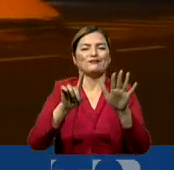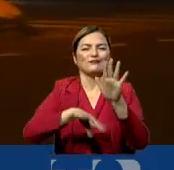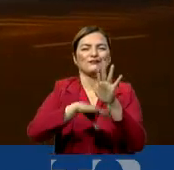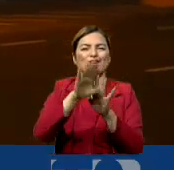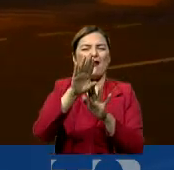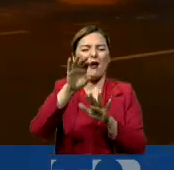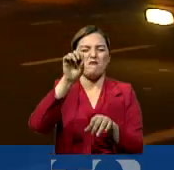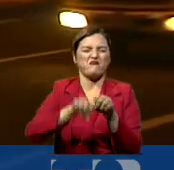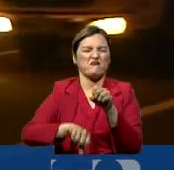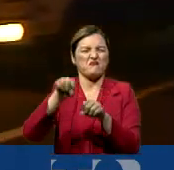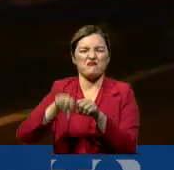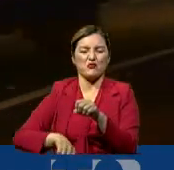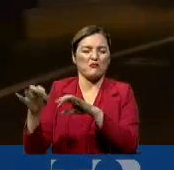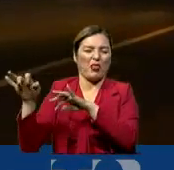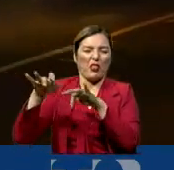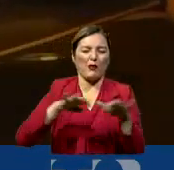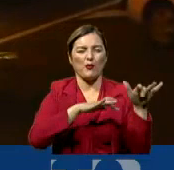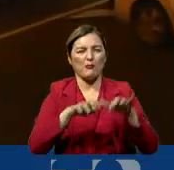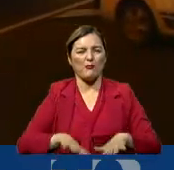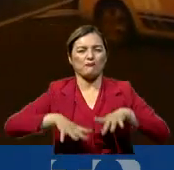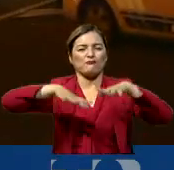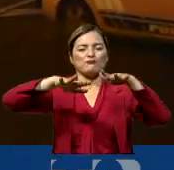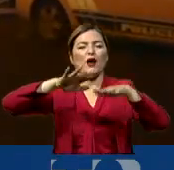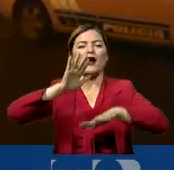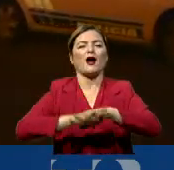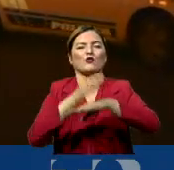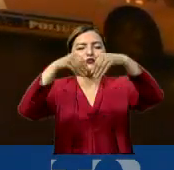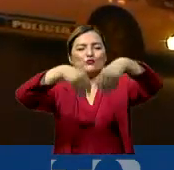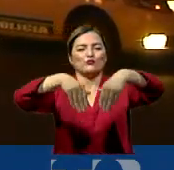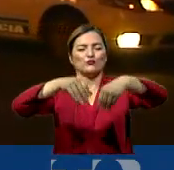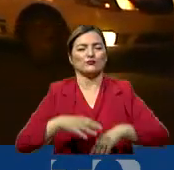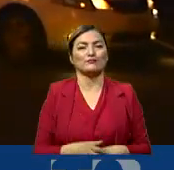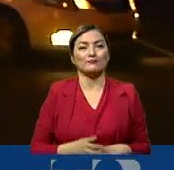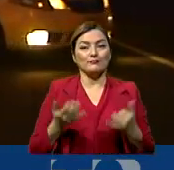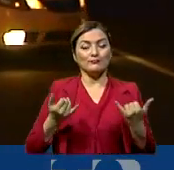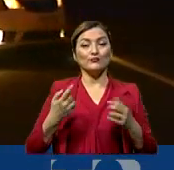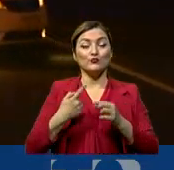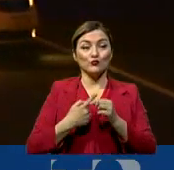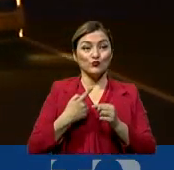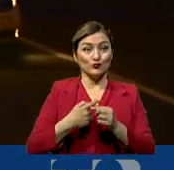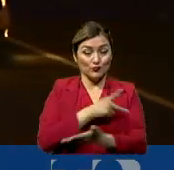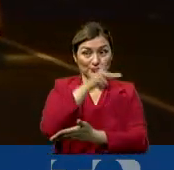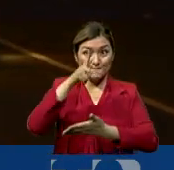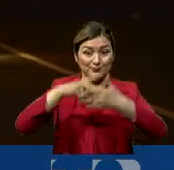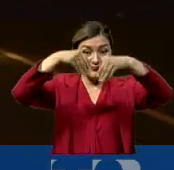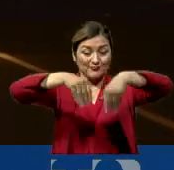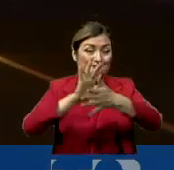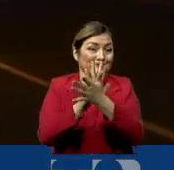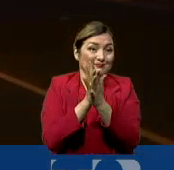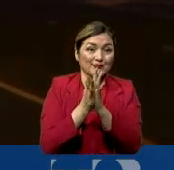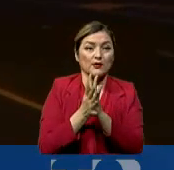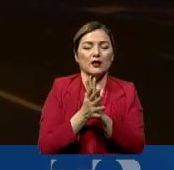clima hoy nos acompaña, no ha llovido tampoco durante la noche, pero sí se registran